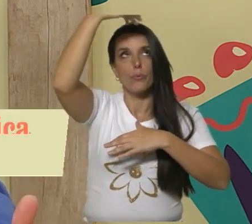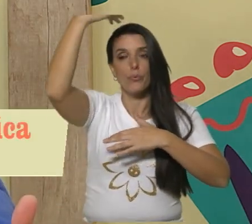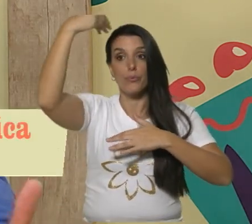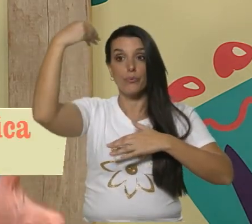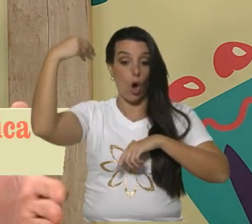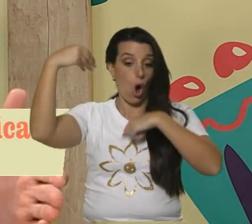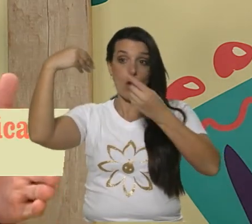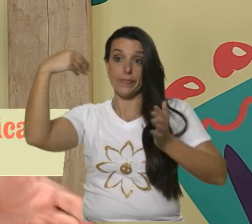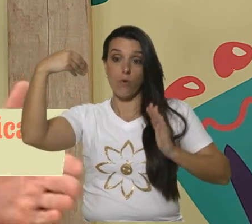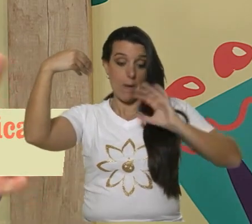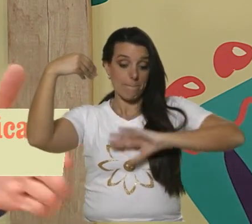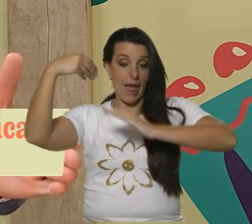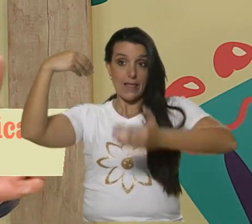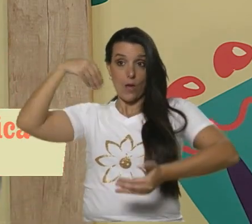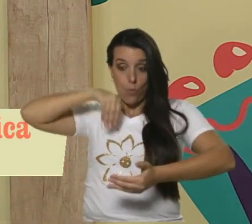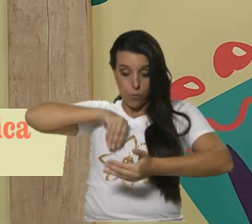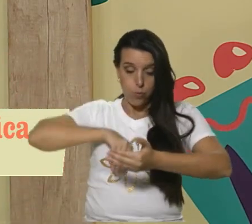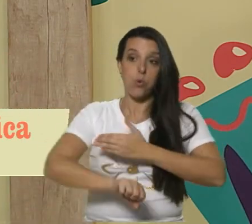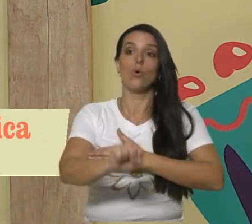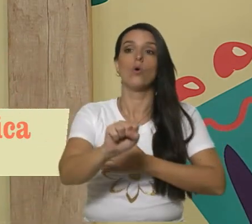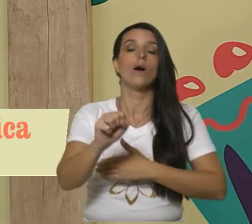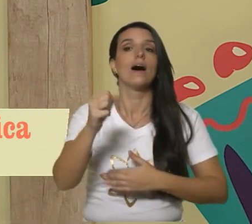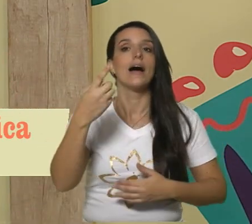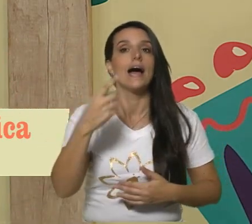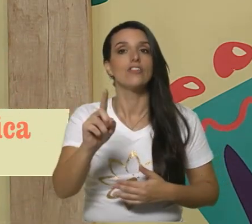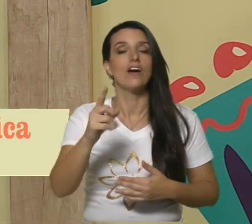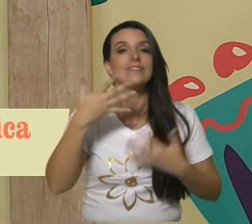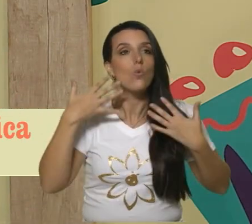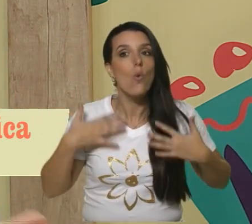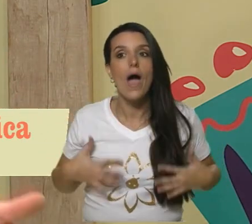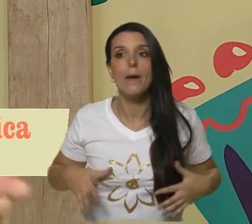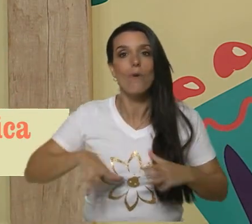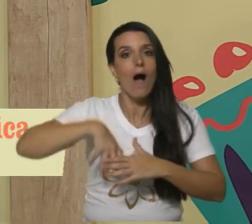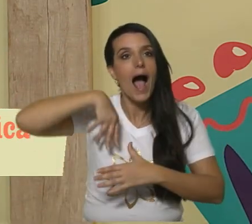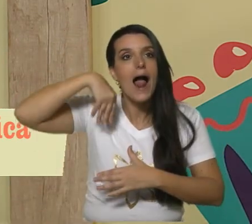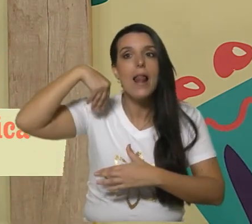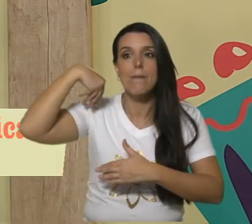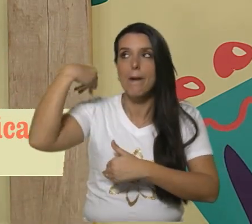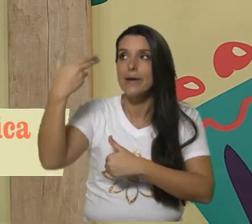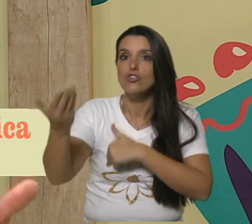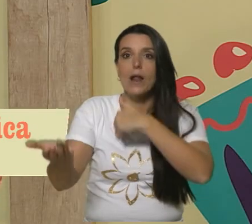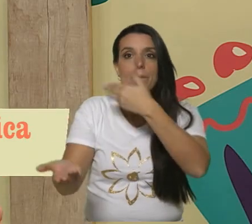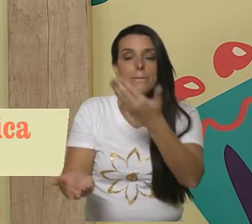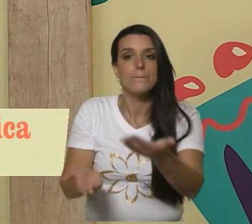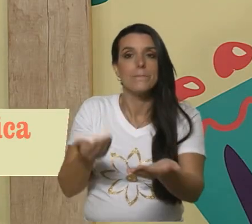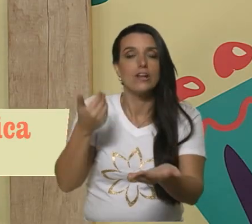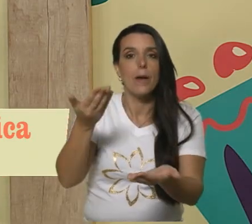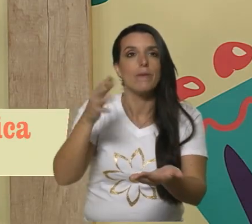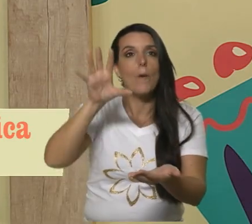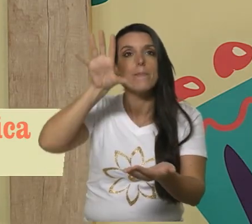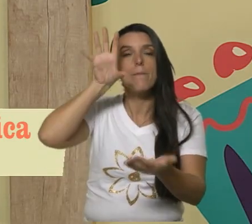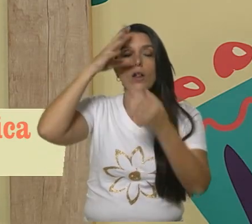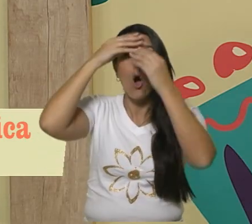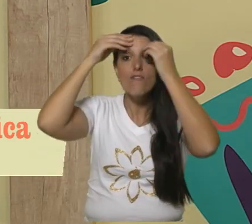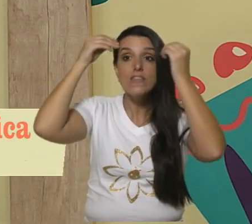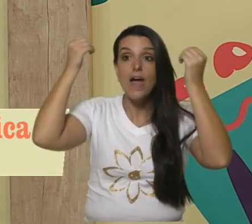de morir si el alma es inmortal y va pasando de cuerpo en cuerpo en diferentes personificaciones pero pierde la memoria después